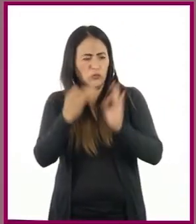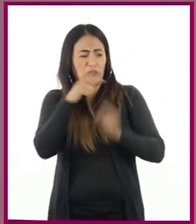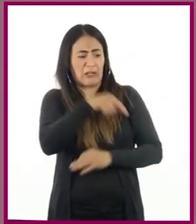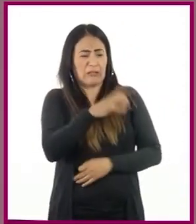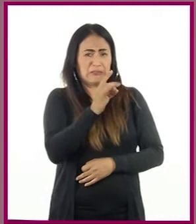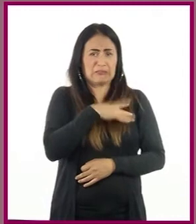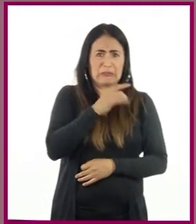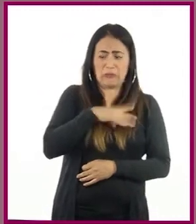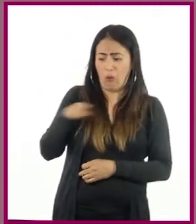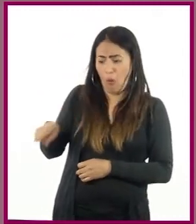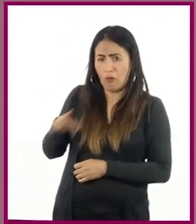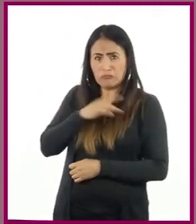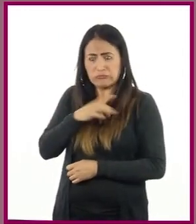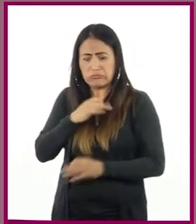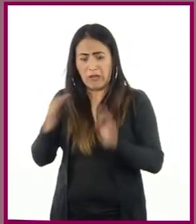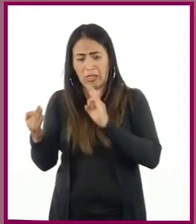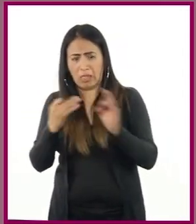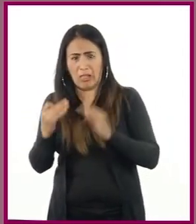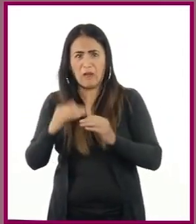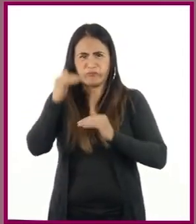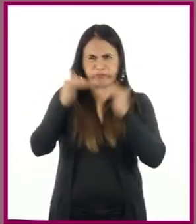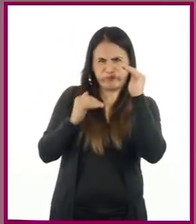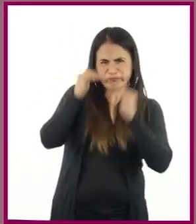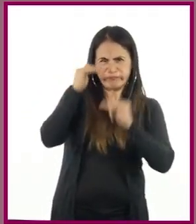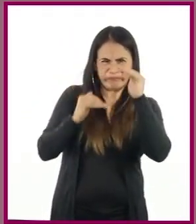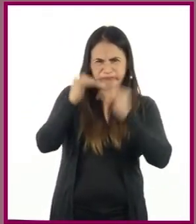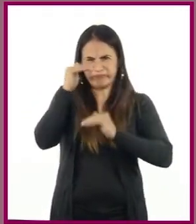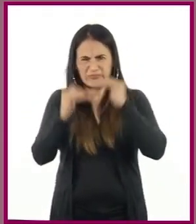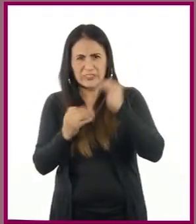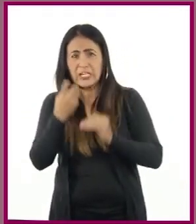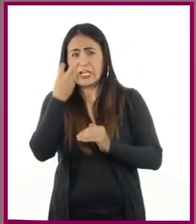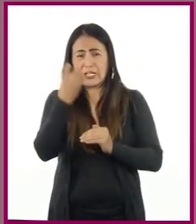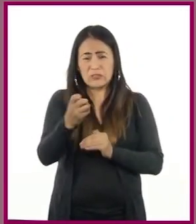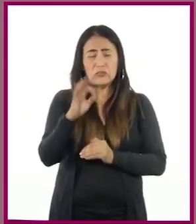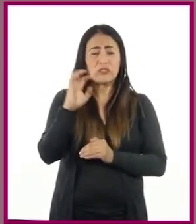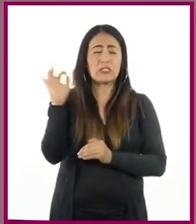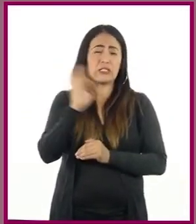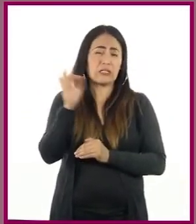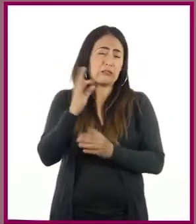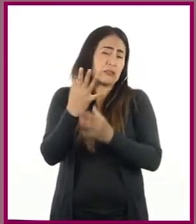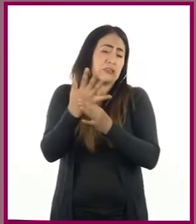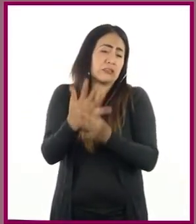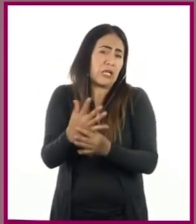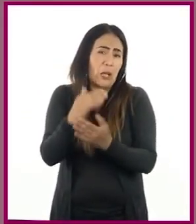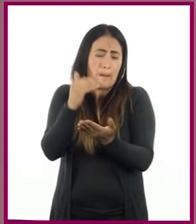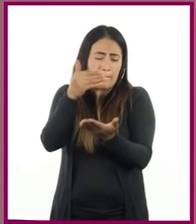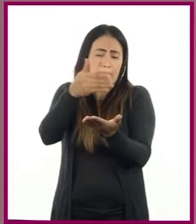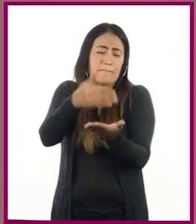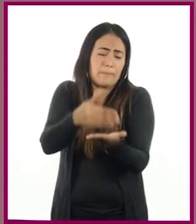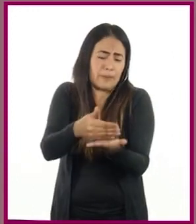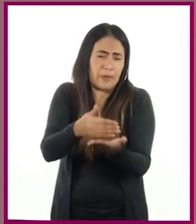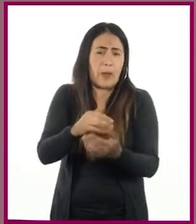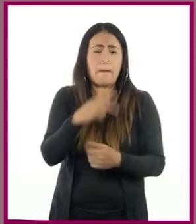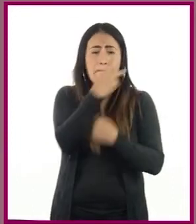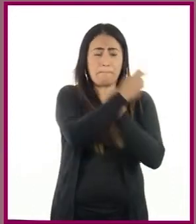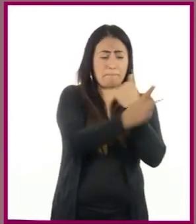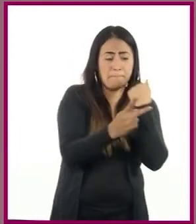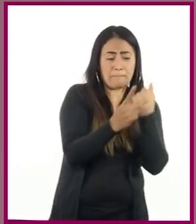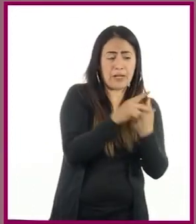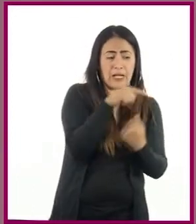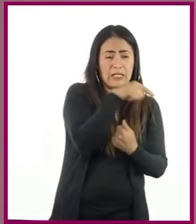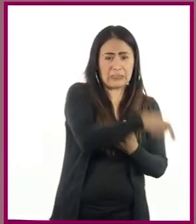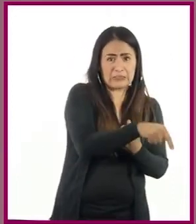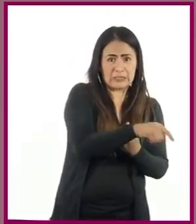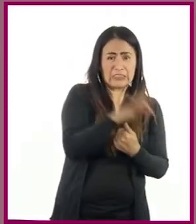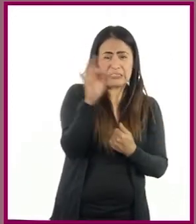Esto, según algunos historiadores, tenía la intención de evitar otro conflicto, pues consideraban que el otro país no se arriesgaría